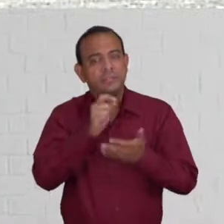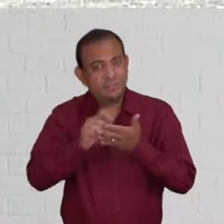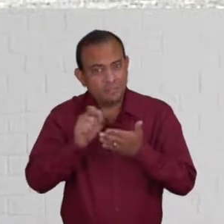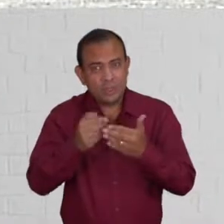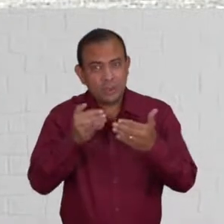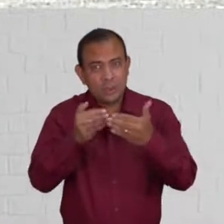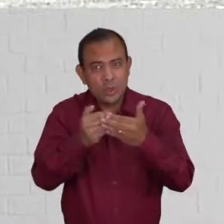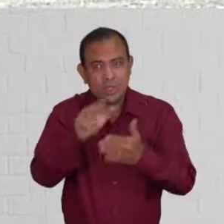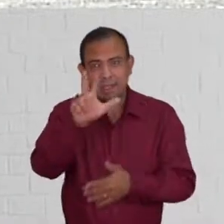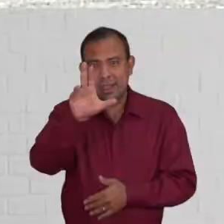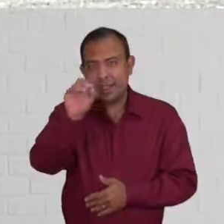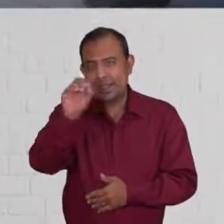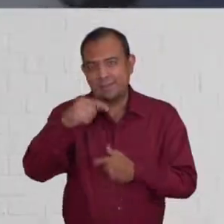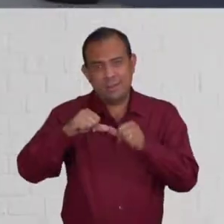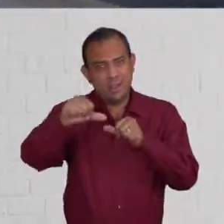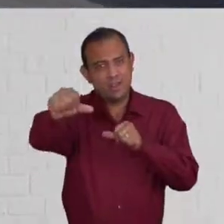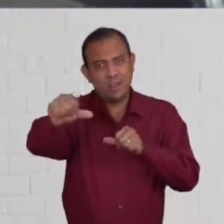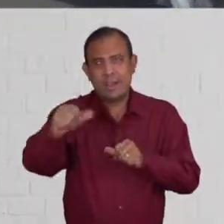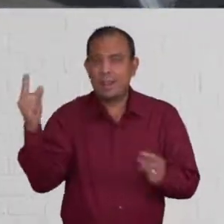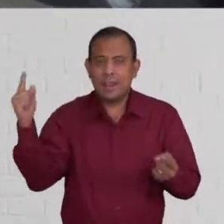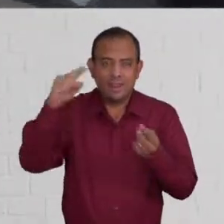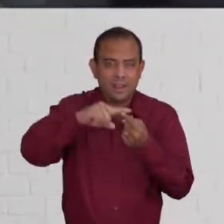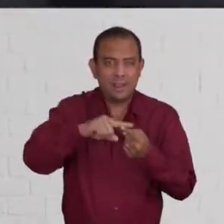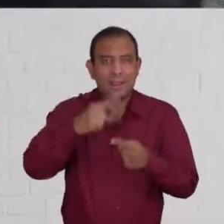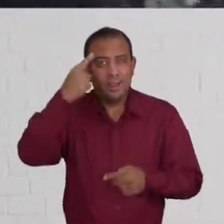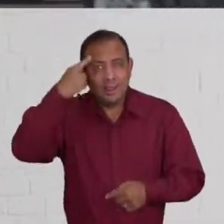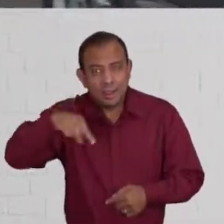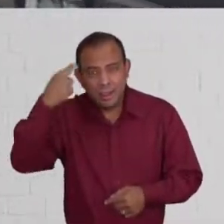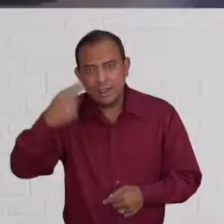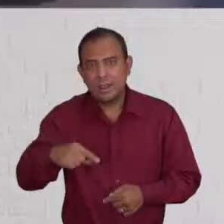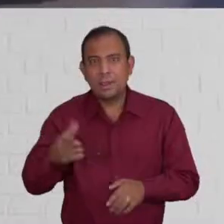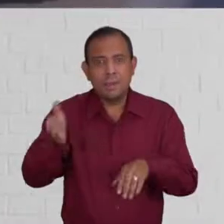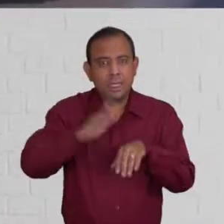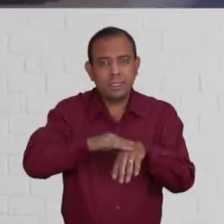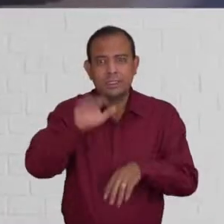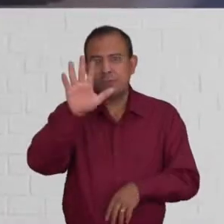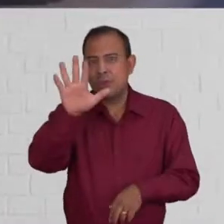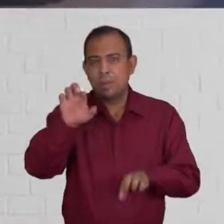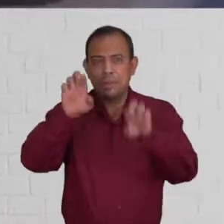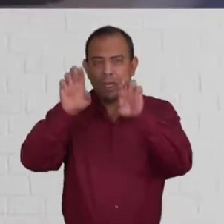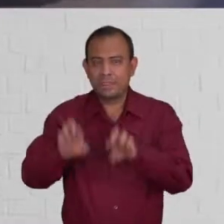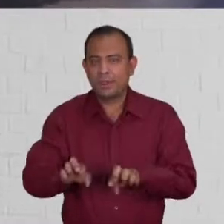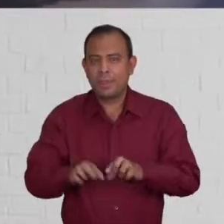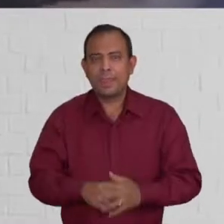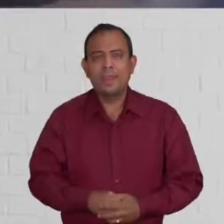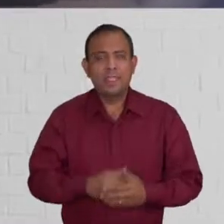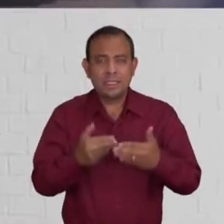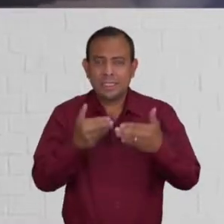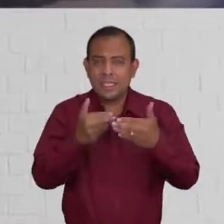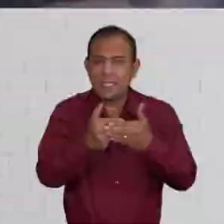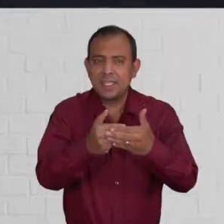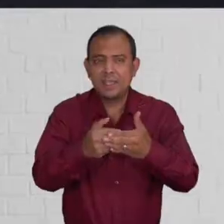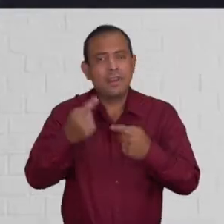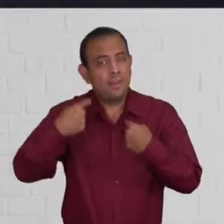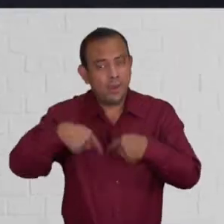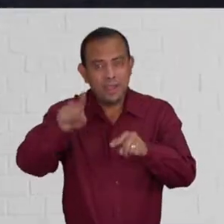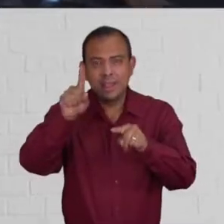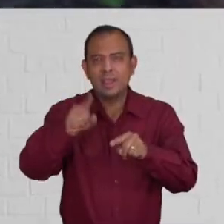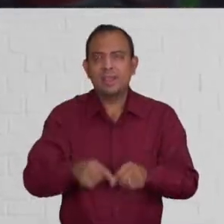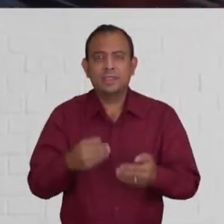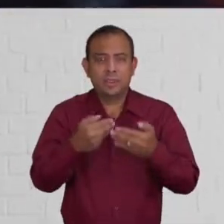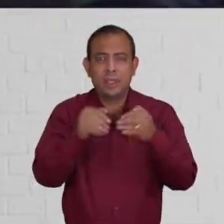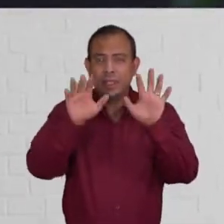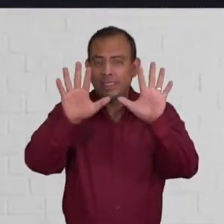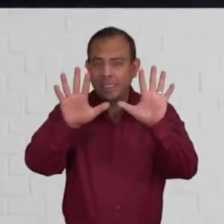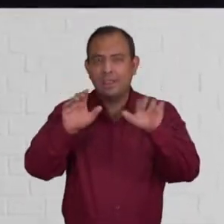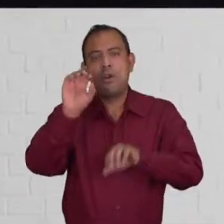35 colisiones diarias durante días hábiles hay más de 5 personas atropelladas cerca de pasarelas y la posibilidad de